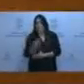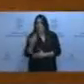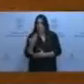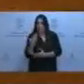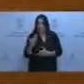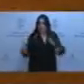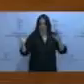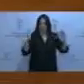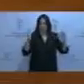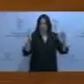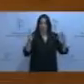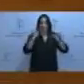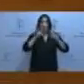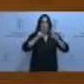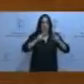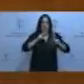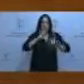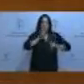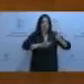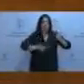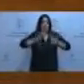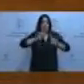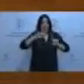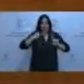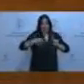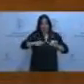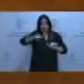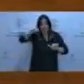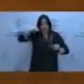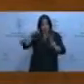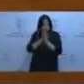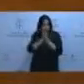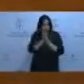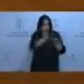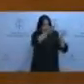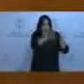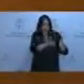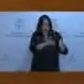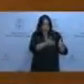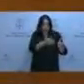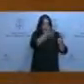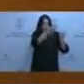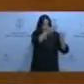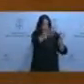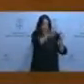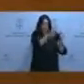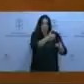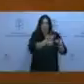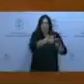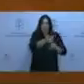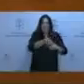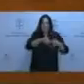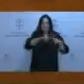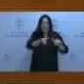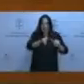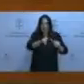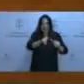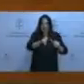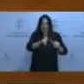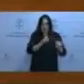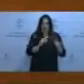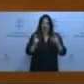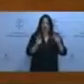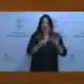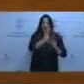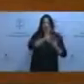los problemas que usted heredó de sus colegas socialistas no han sido resueltos ni uno de ellos. La primera etapa de educación infantil de 0 a 3